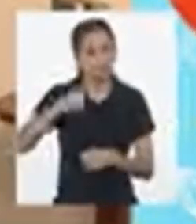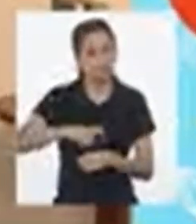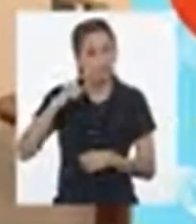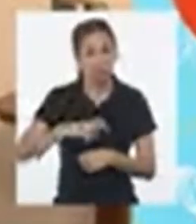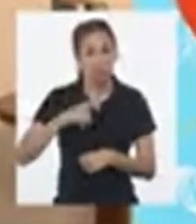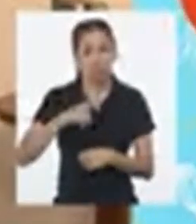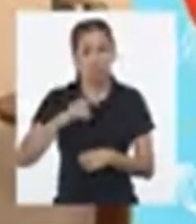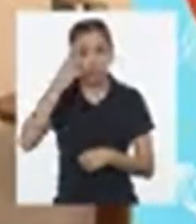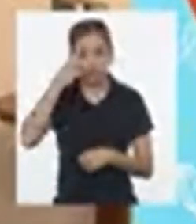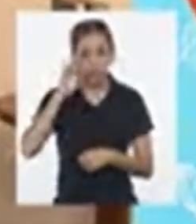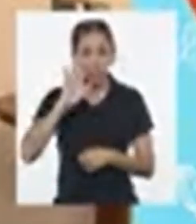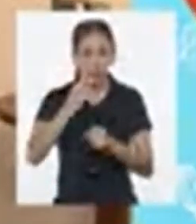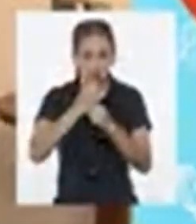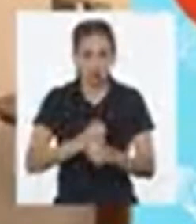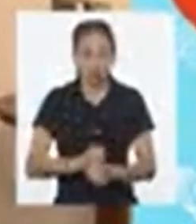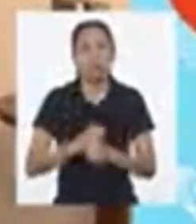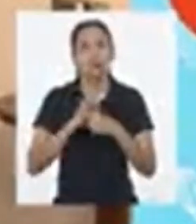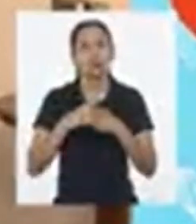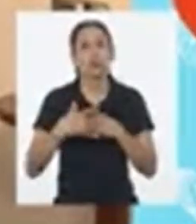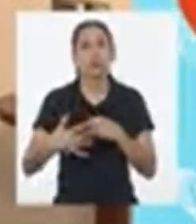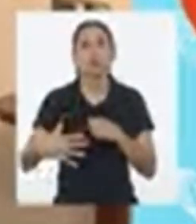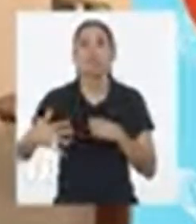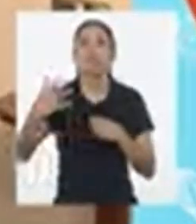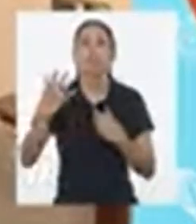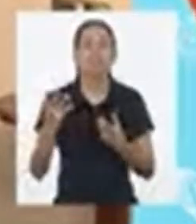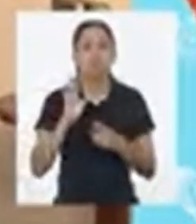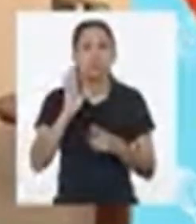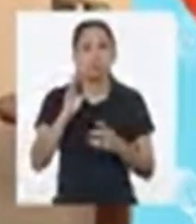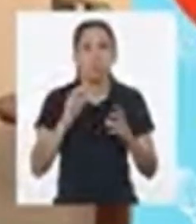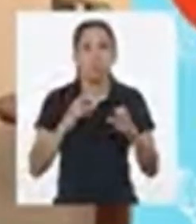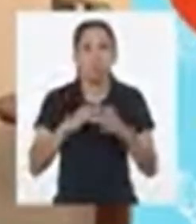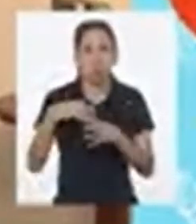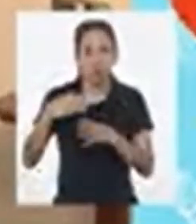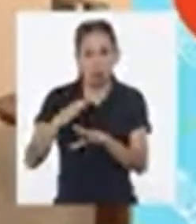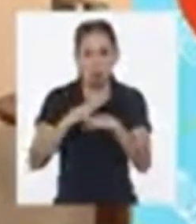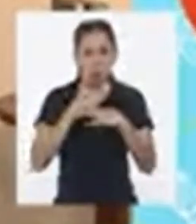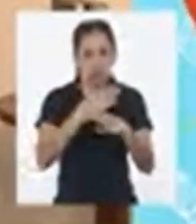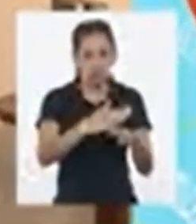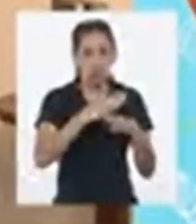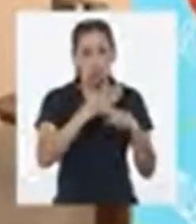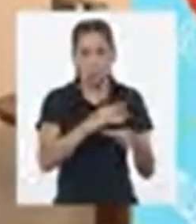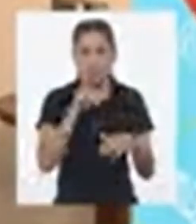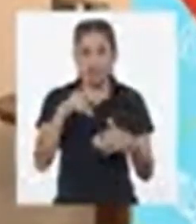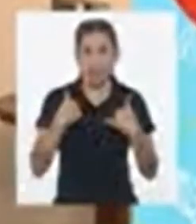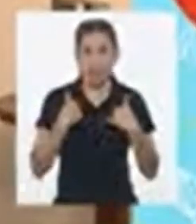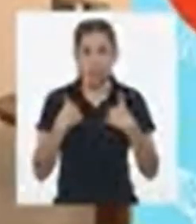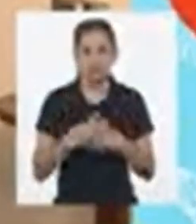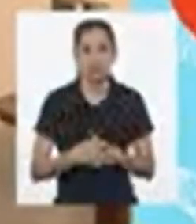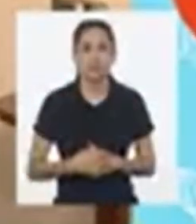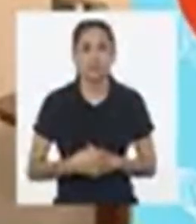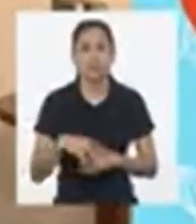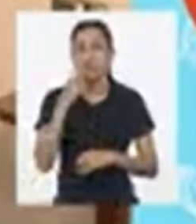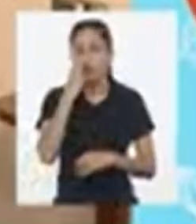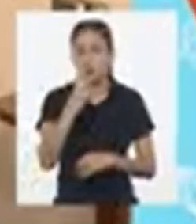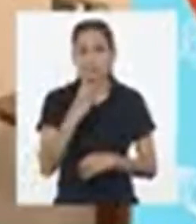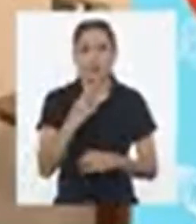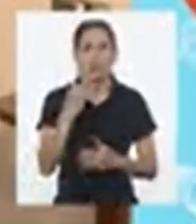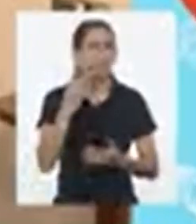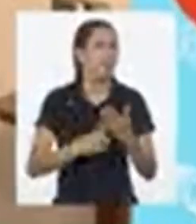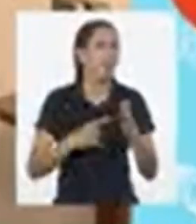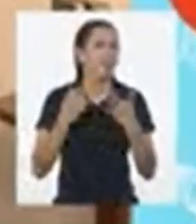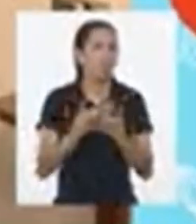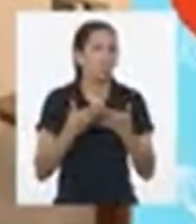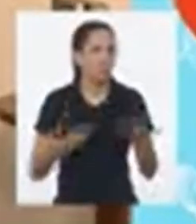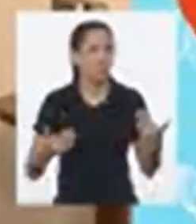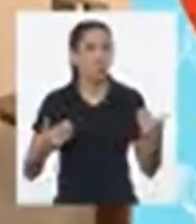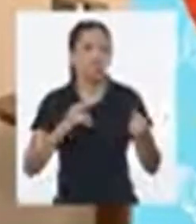que eran necesarios para sostener el sistema de redistribución que existía. Veamos